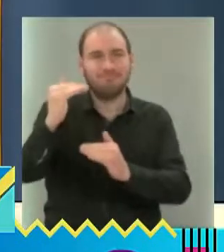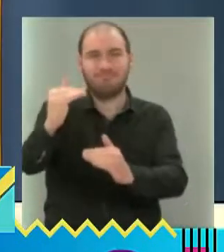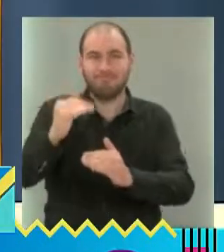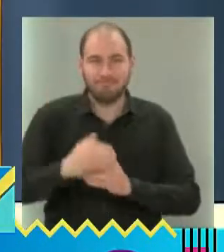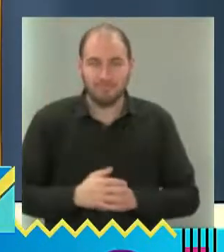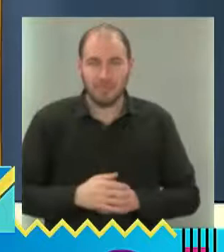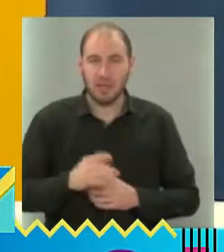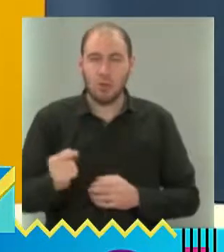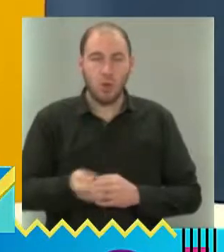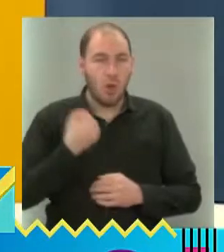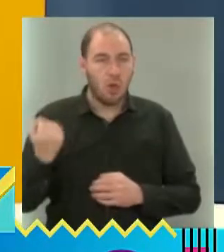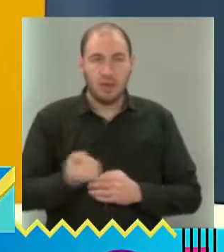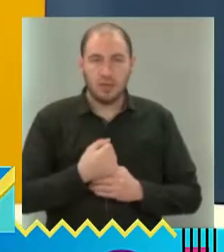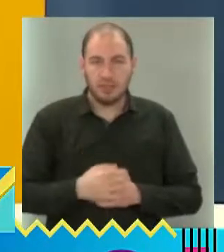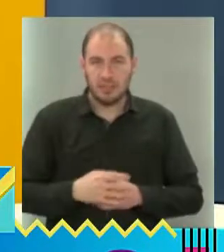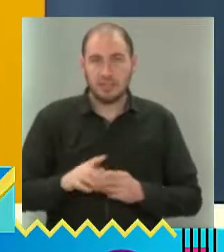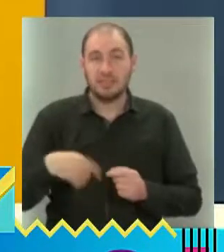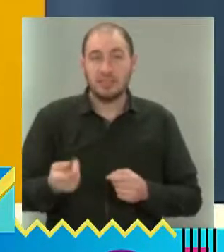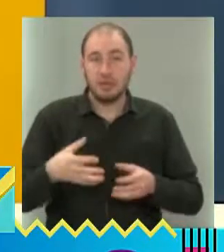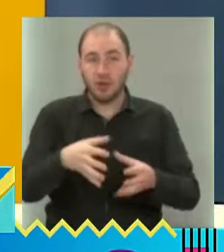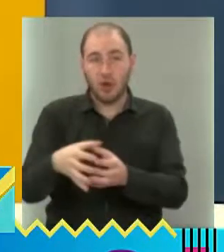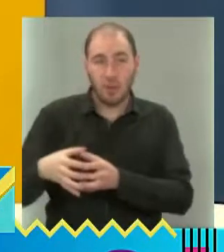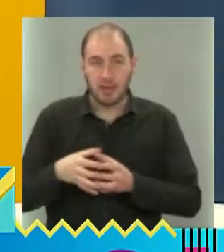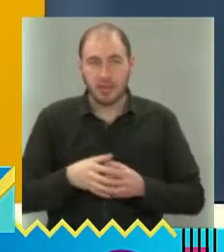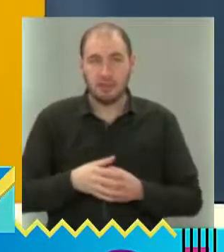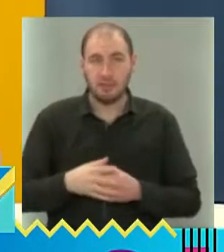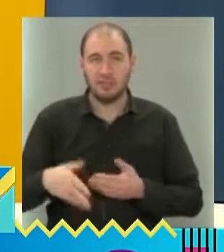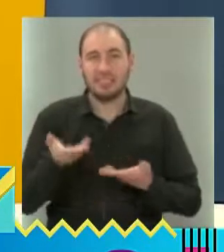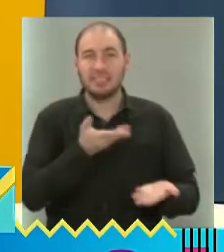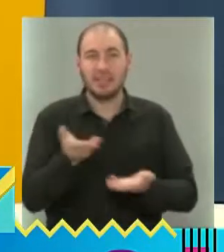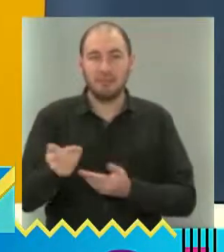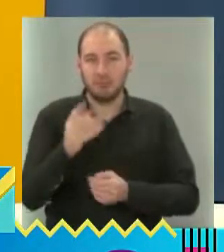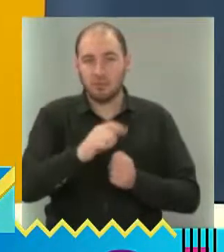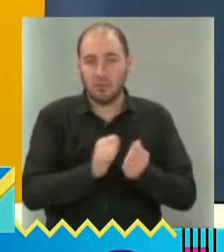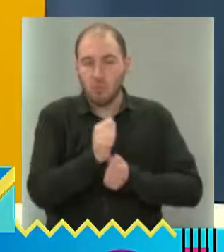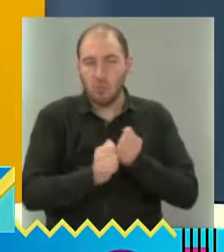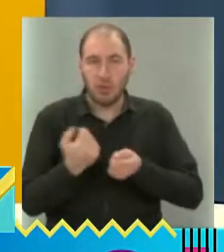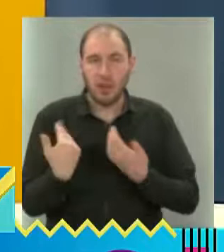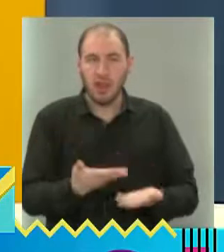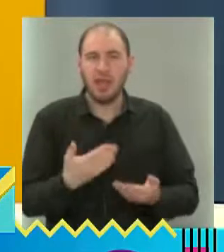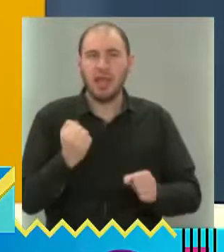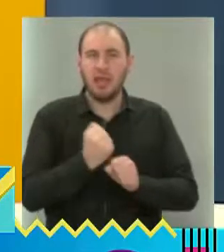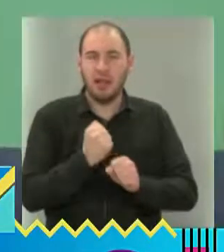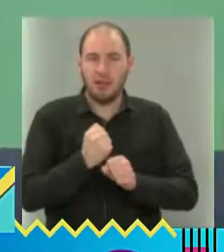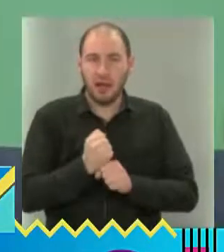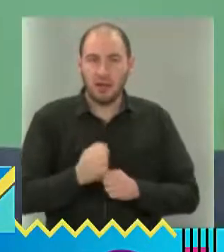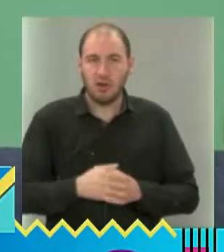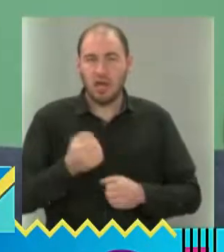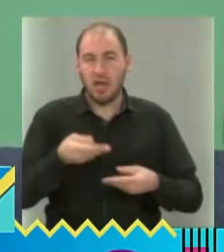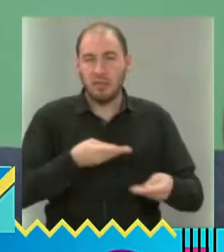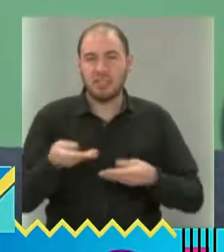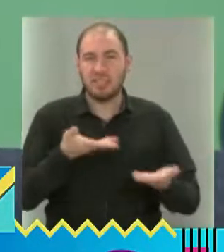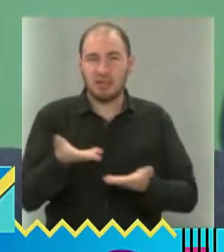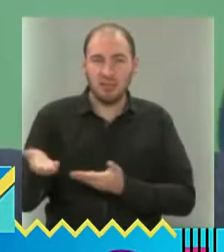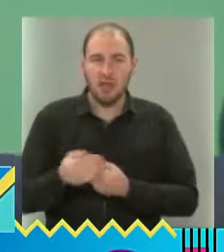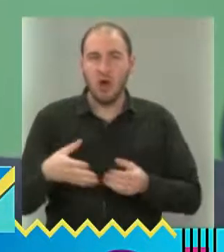Por eso es fundamental que a través de las cooperativas le prestemos servicio a nuestros productores de trabajo con empresas de servicio.